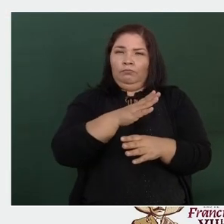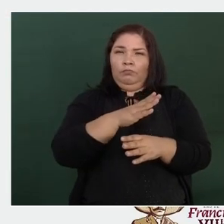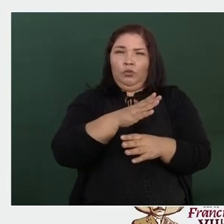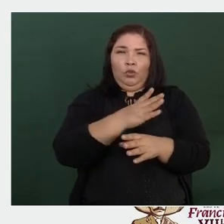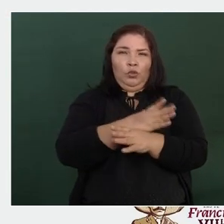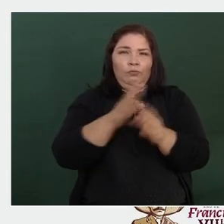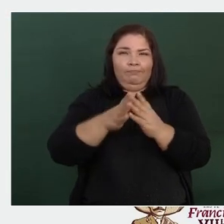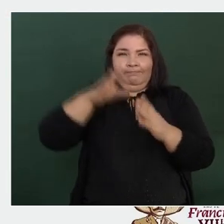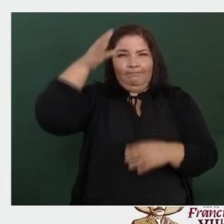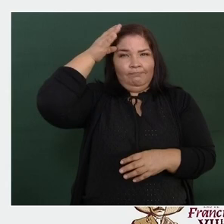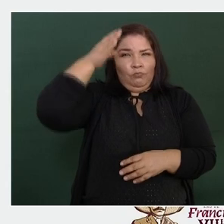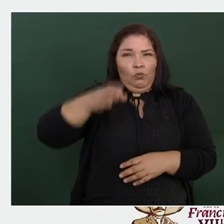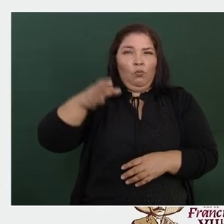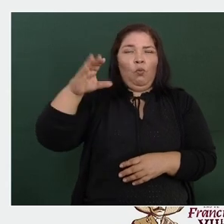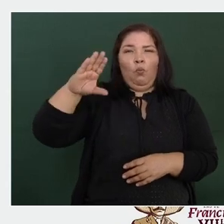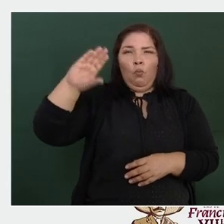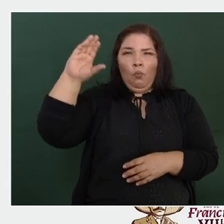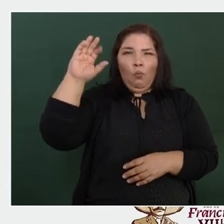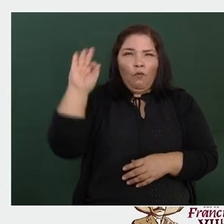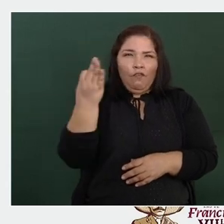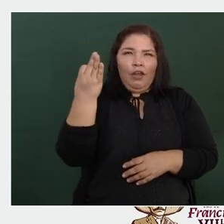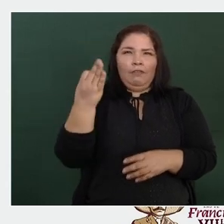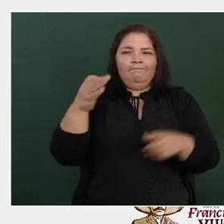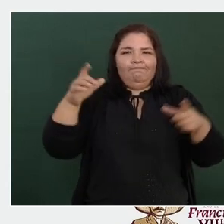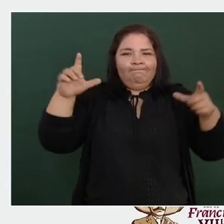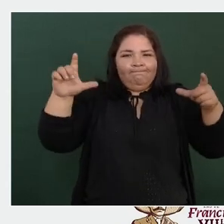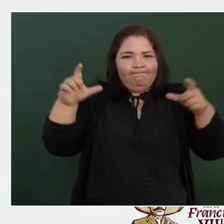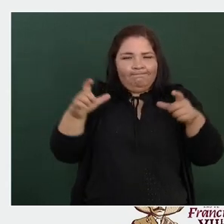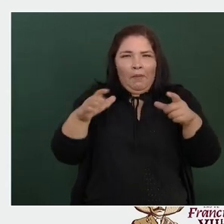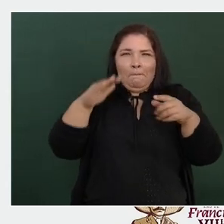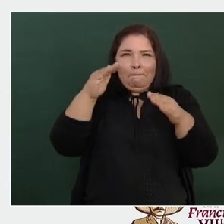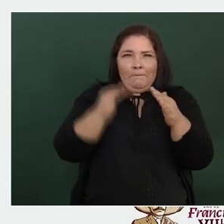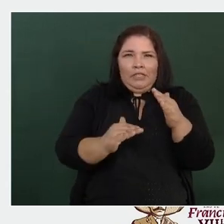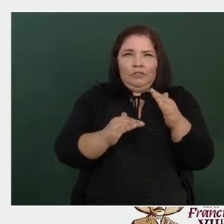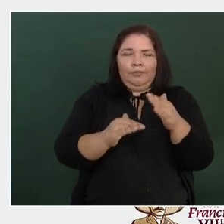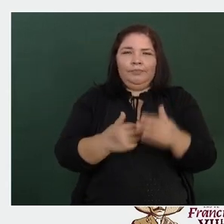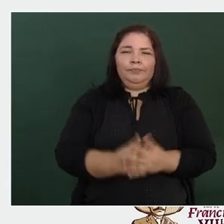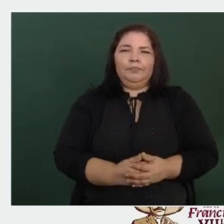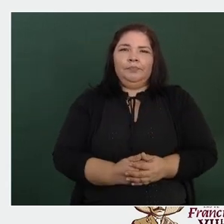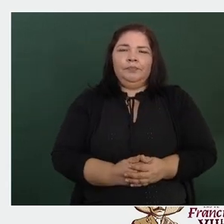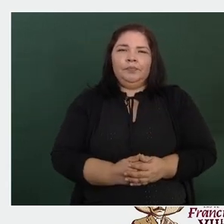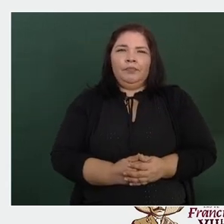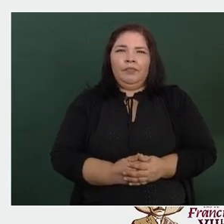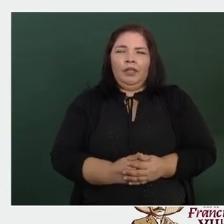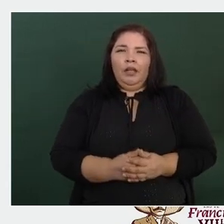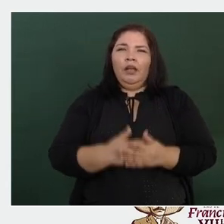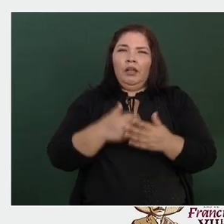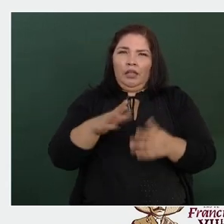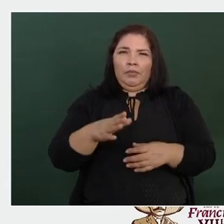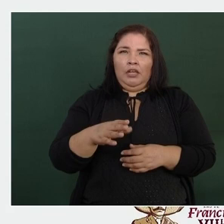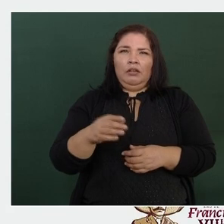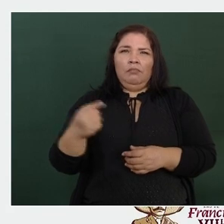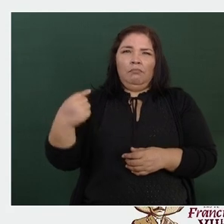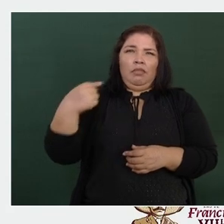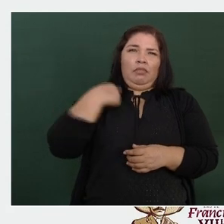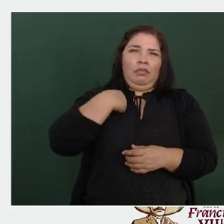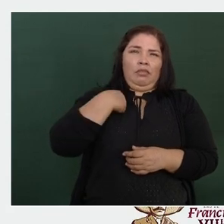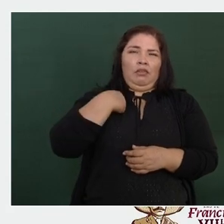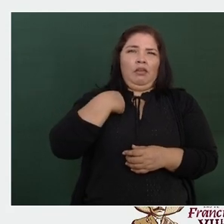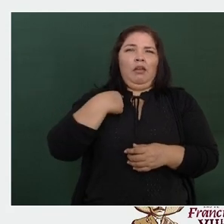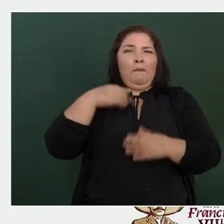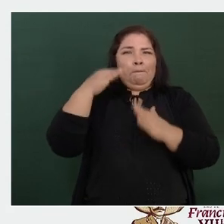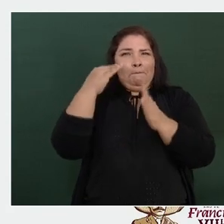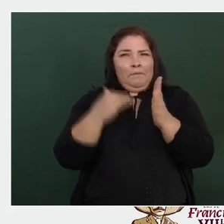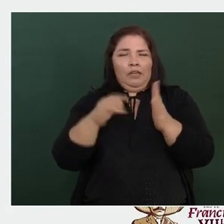los delitos del fuero federal tuvieron reducciones importantes. Adelante. En cuanto al homicidio doloso,